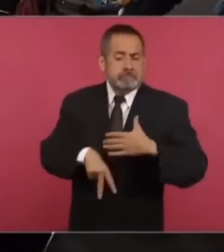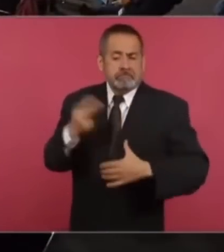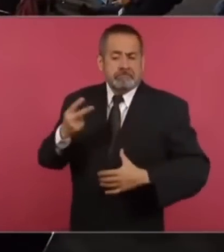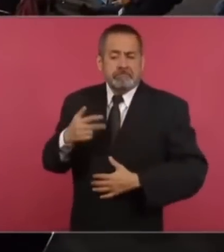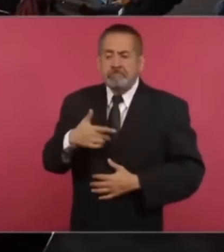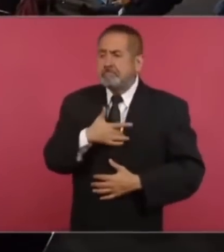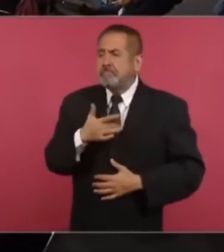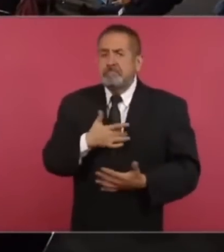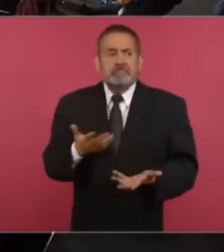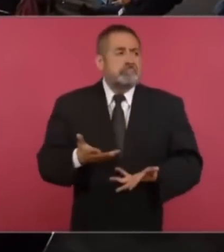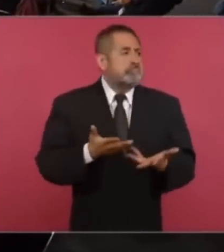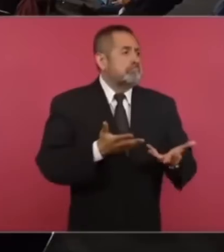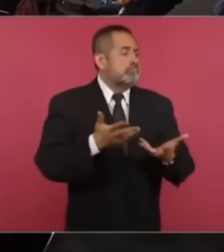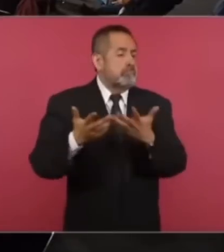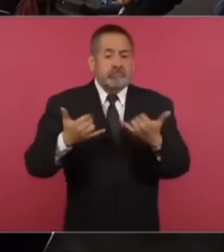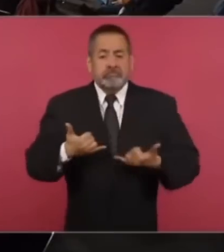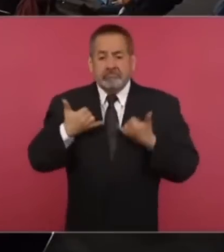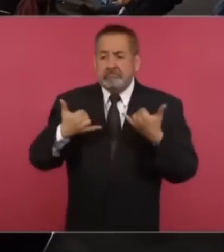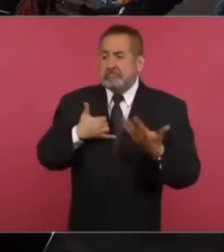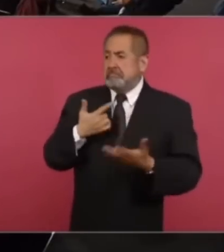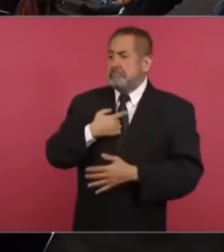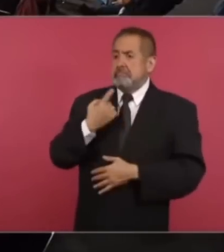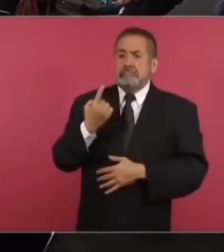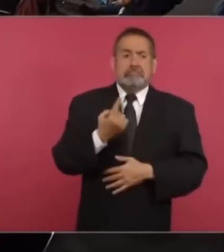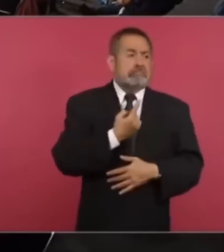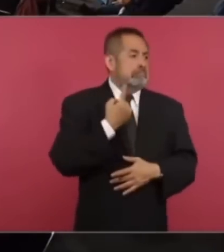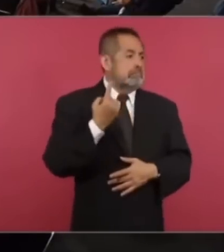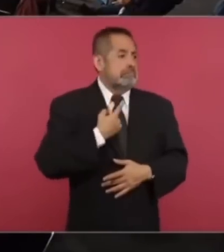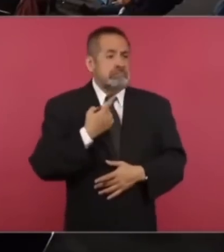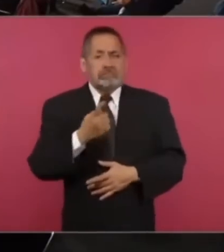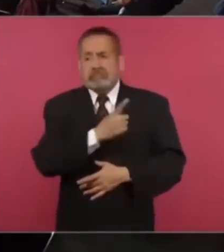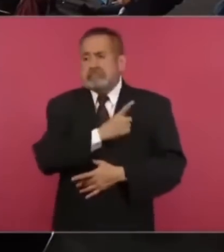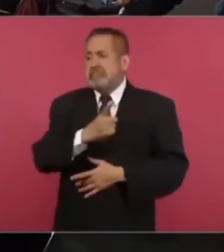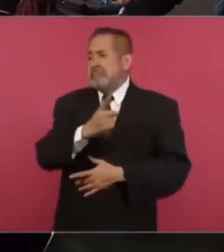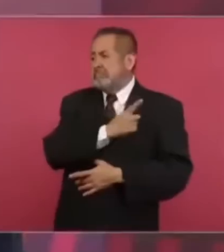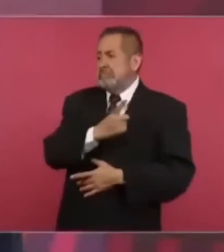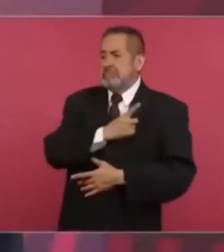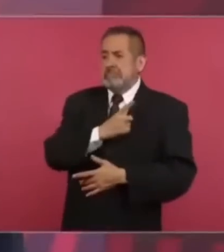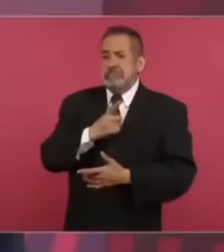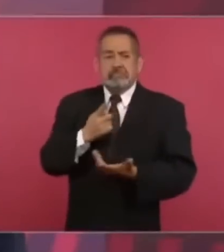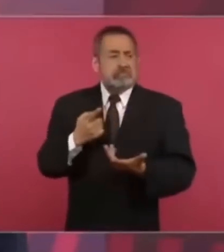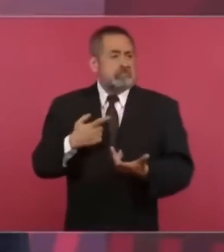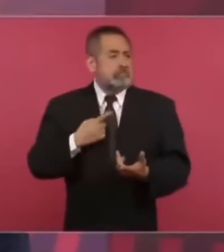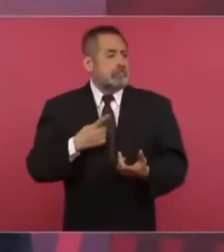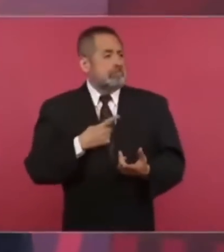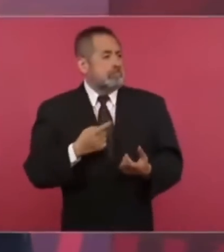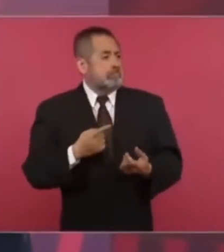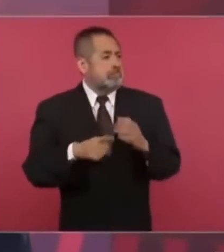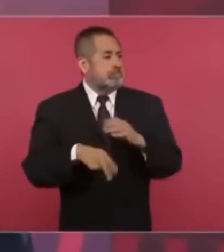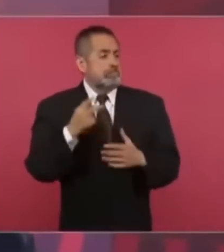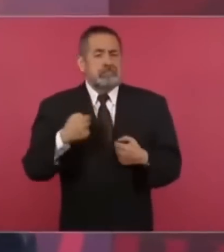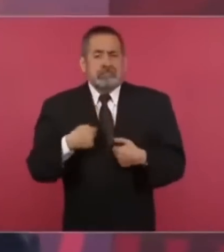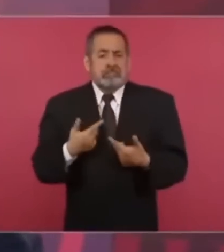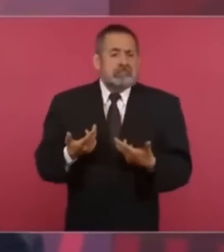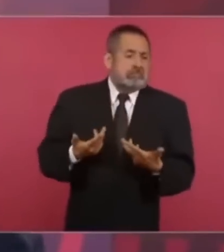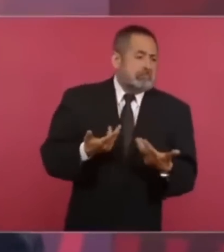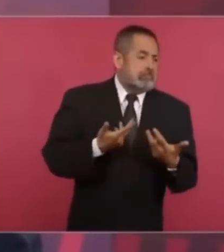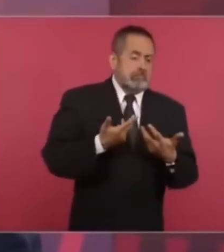en los jóvenes, una soledad? ¿Que no hace